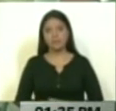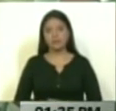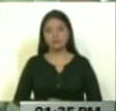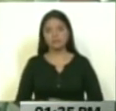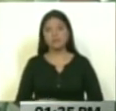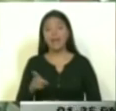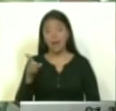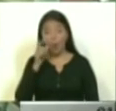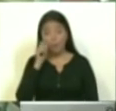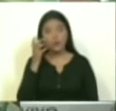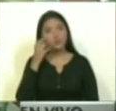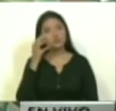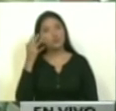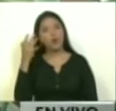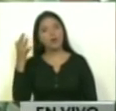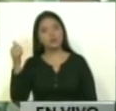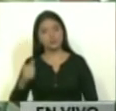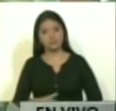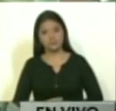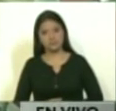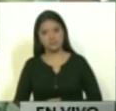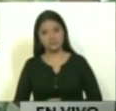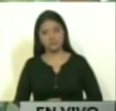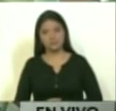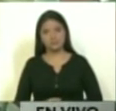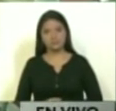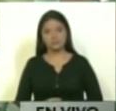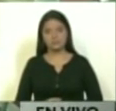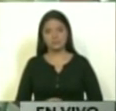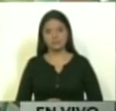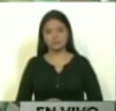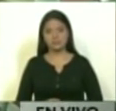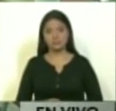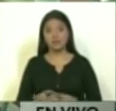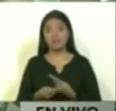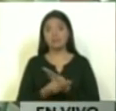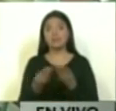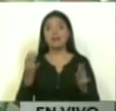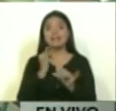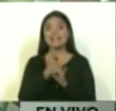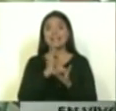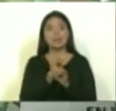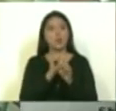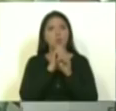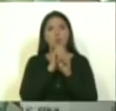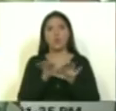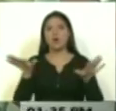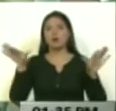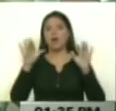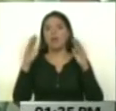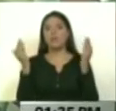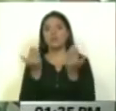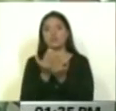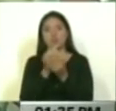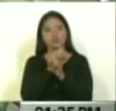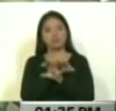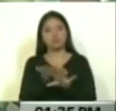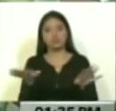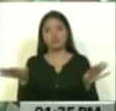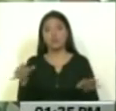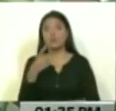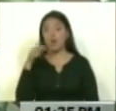sueño. Zuckerman. Que es llevar internet al mundo entero. Yo le digo desde